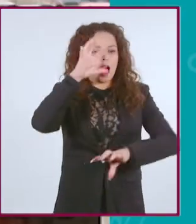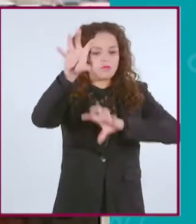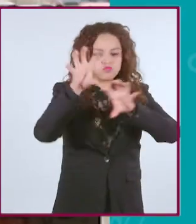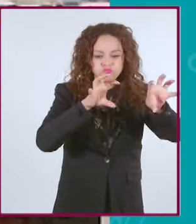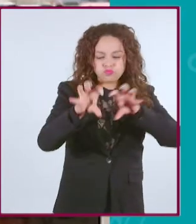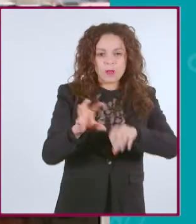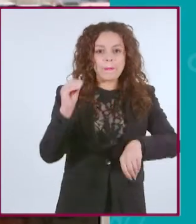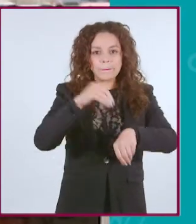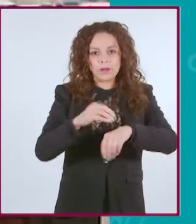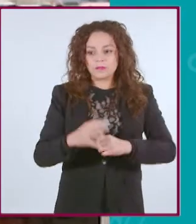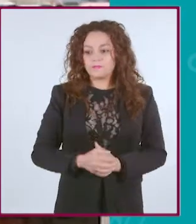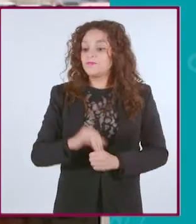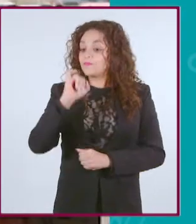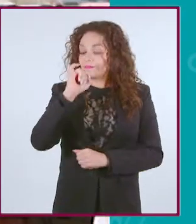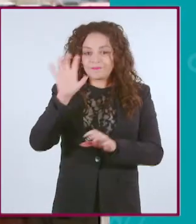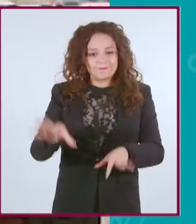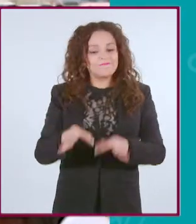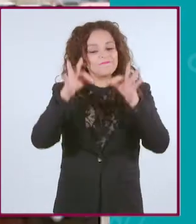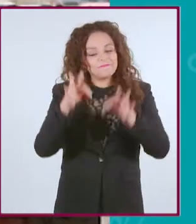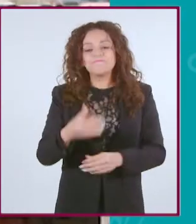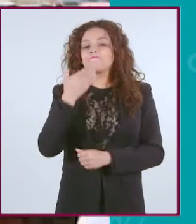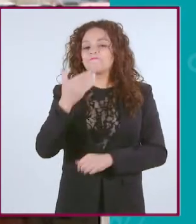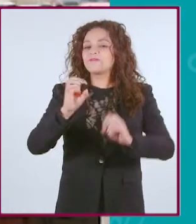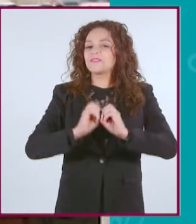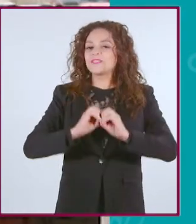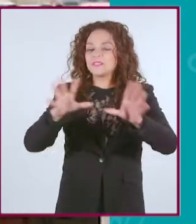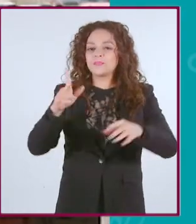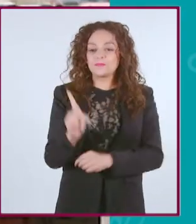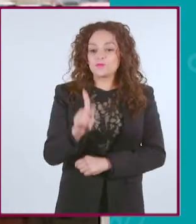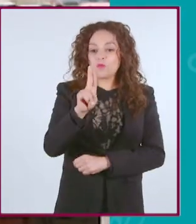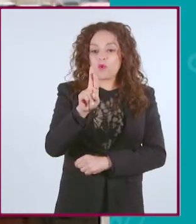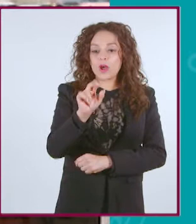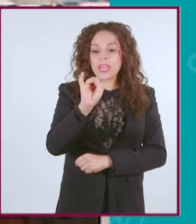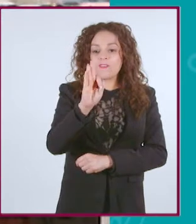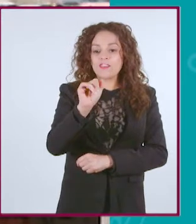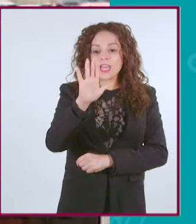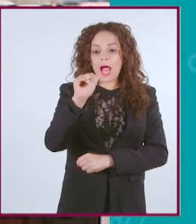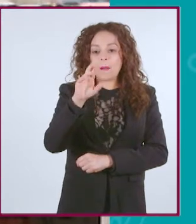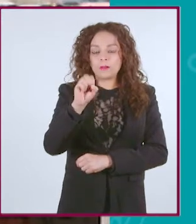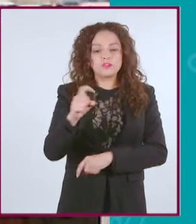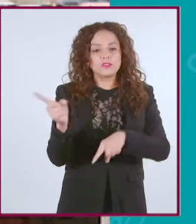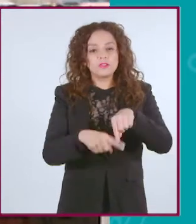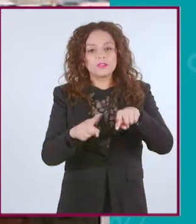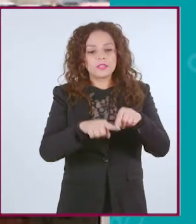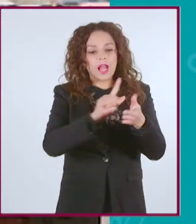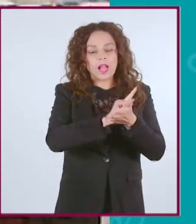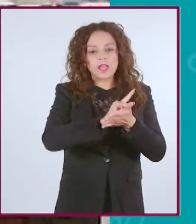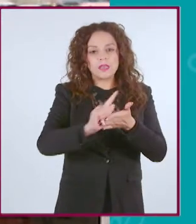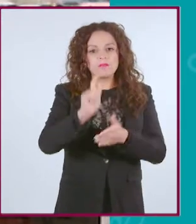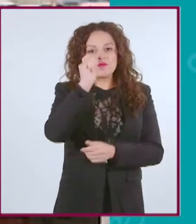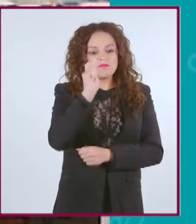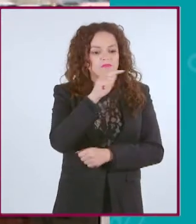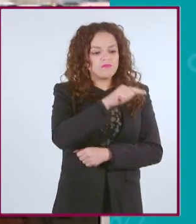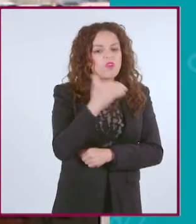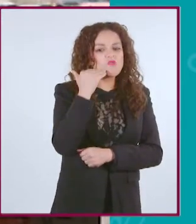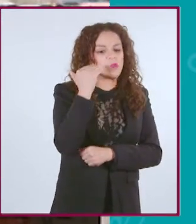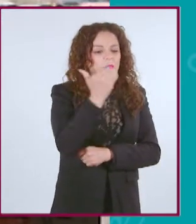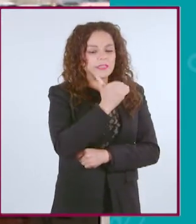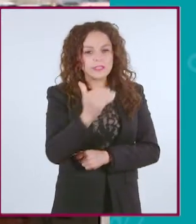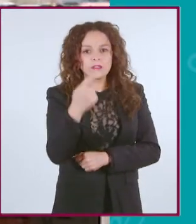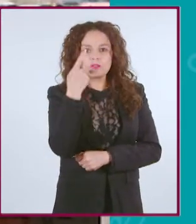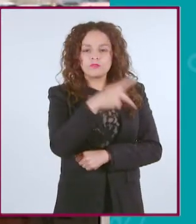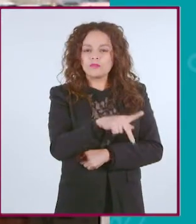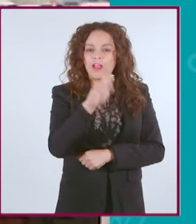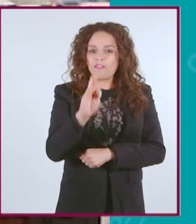Exactamente. Acabas de decir un término muy entendible. Purificamos, eliminamos las impurezas propias de la fibra